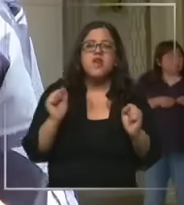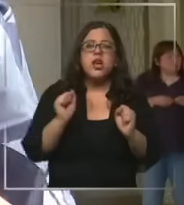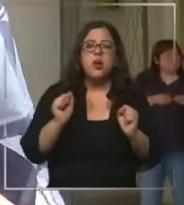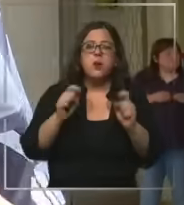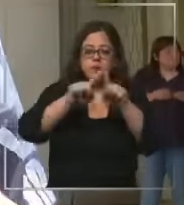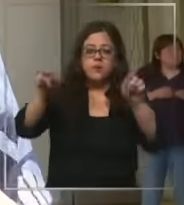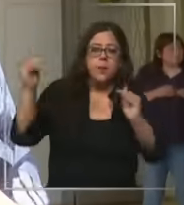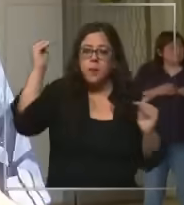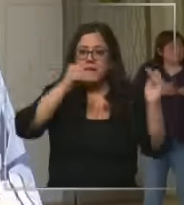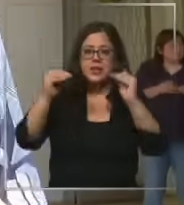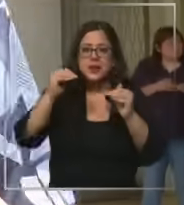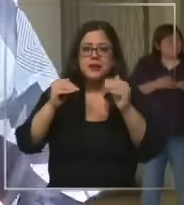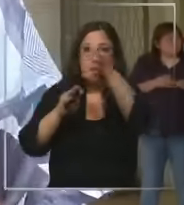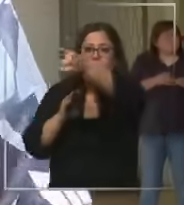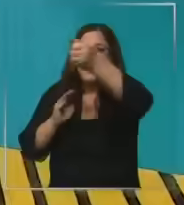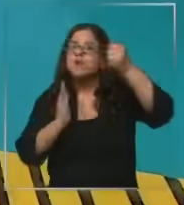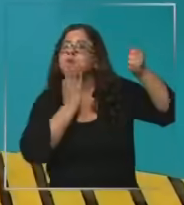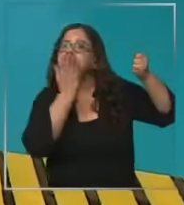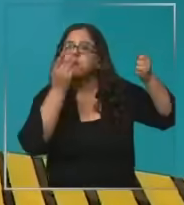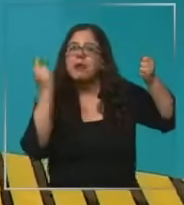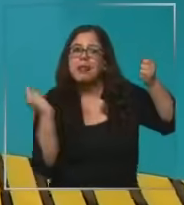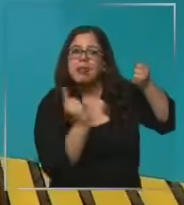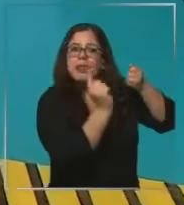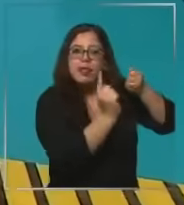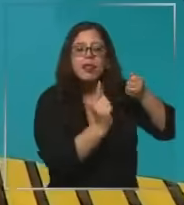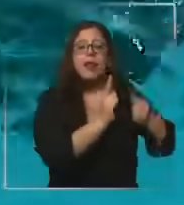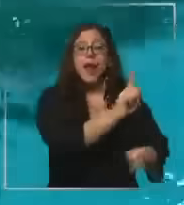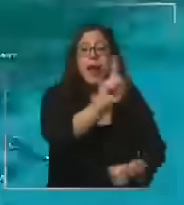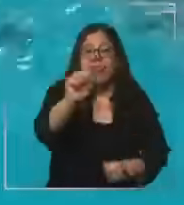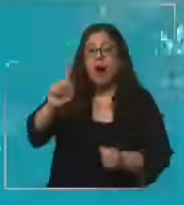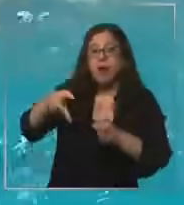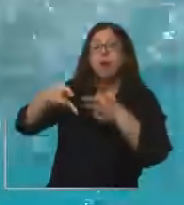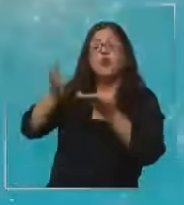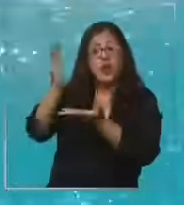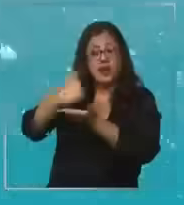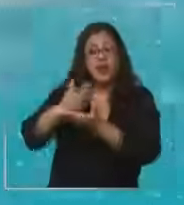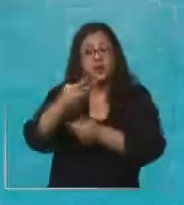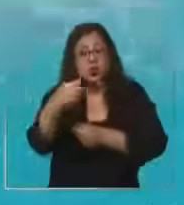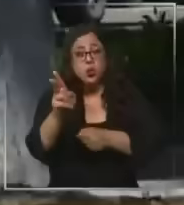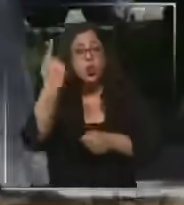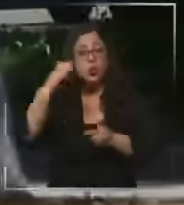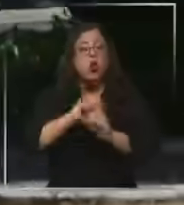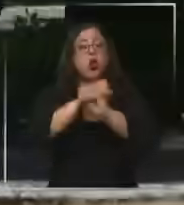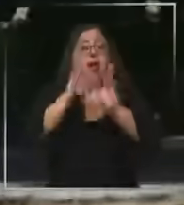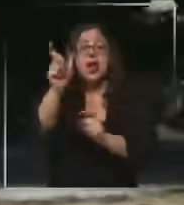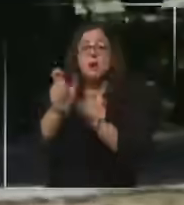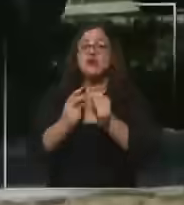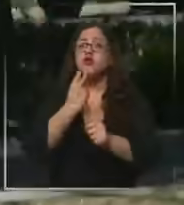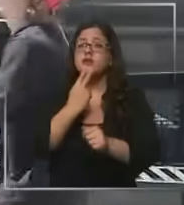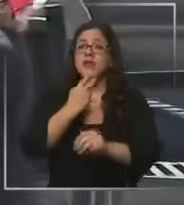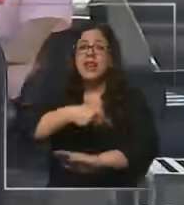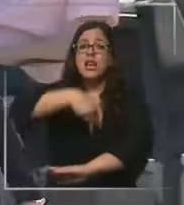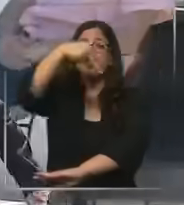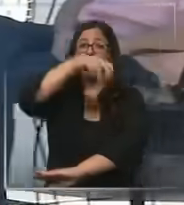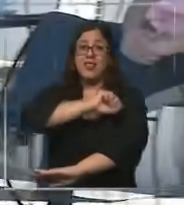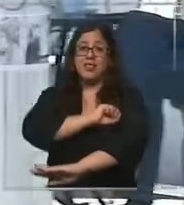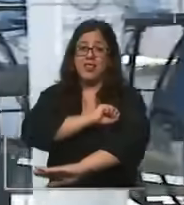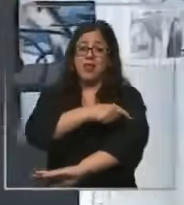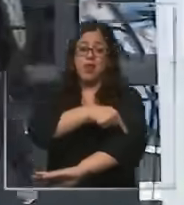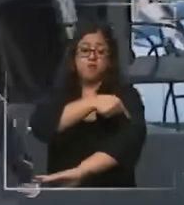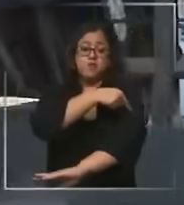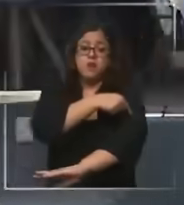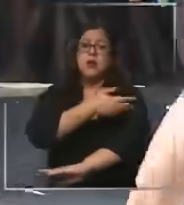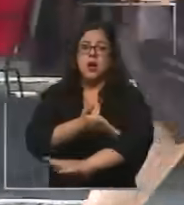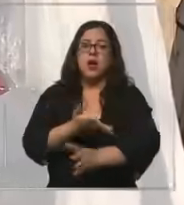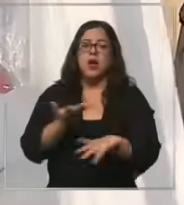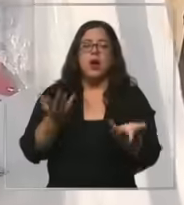piscina. Adentro del refrigerador. Cada uno con su técnica. Lo que sí está claro es que quienes viven en la zona norte de la capital tendrán